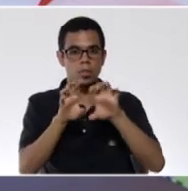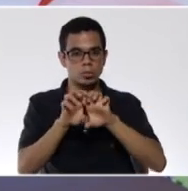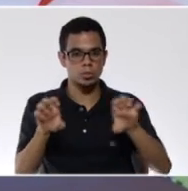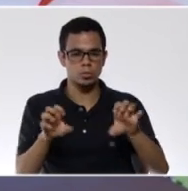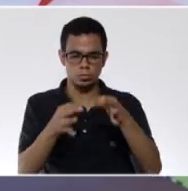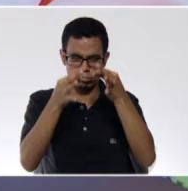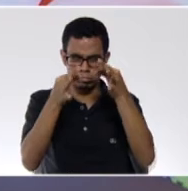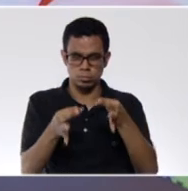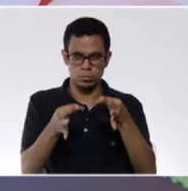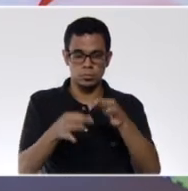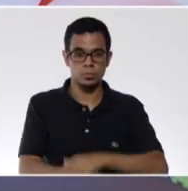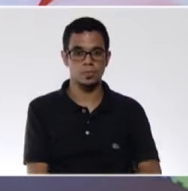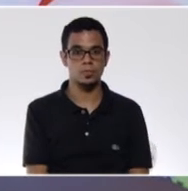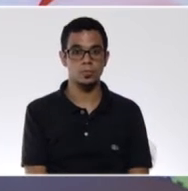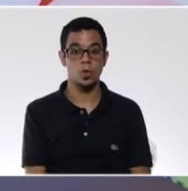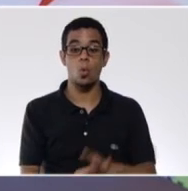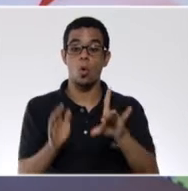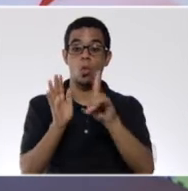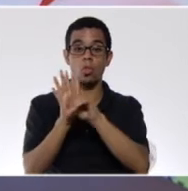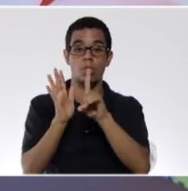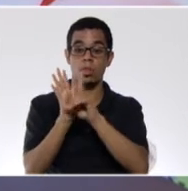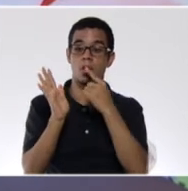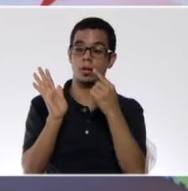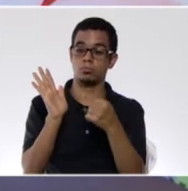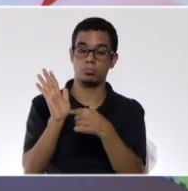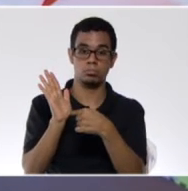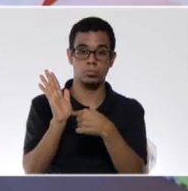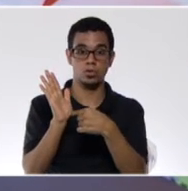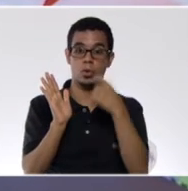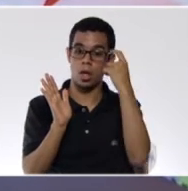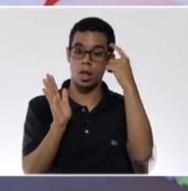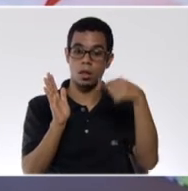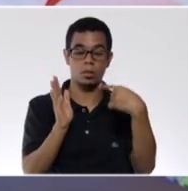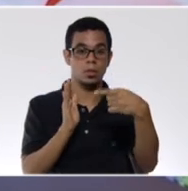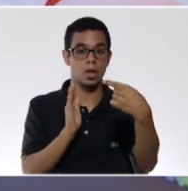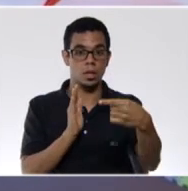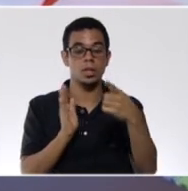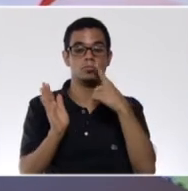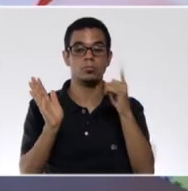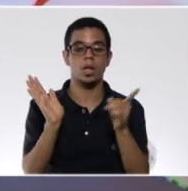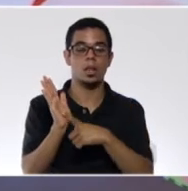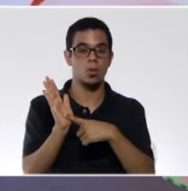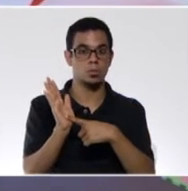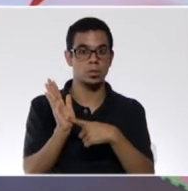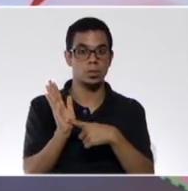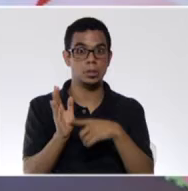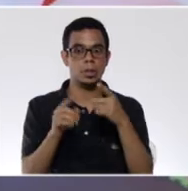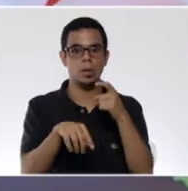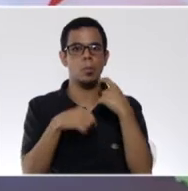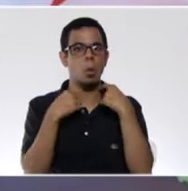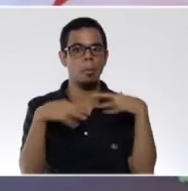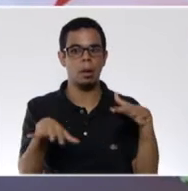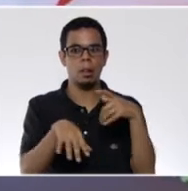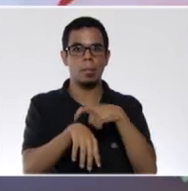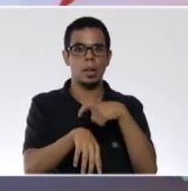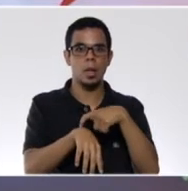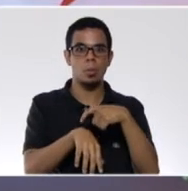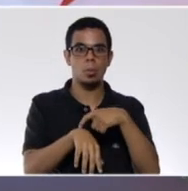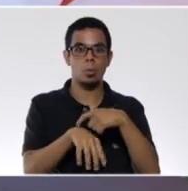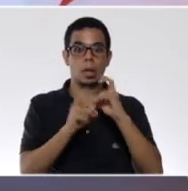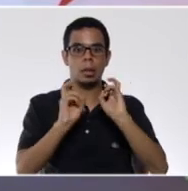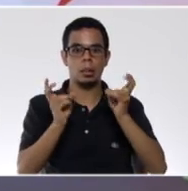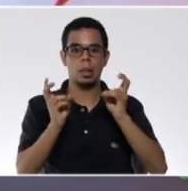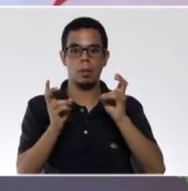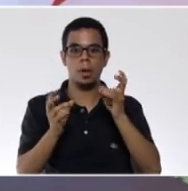calidad. Así es, derecho constitucional que nosotros garantizamos día a día y por eso, para no perder mucho más tiempo, teniendo en cuenta que tenemos muchos